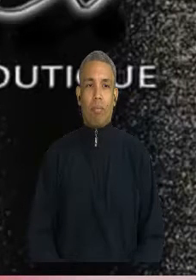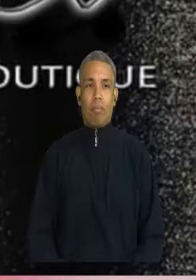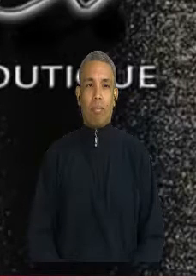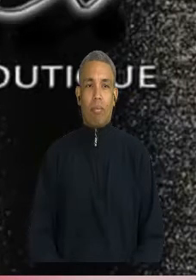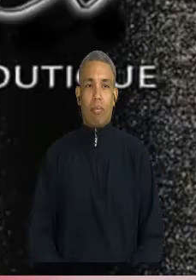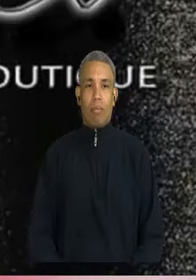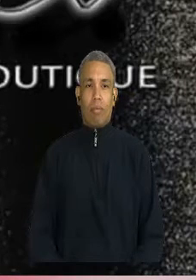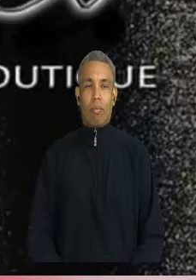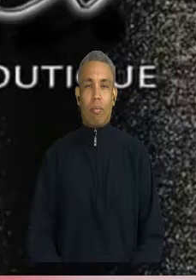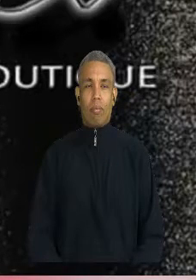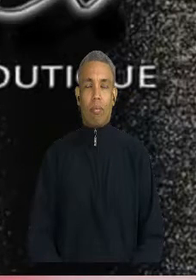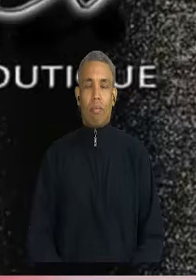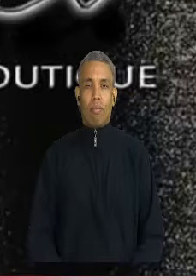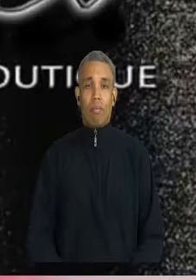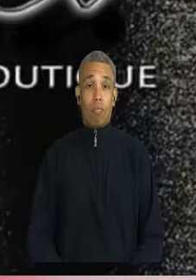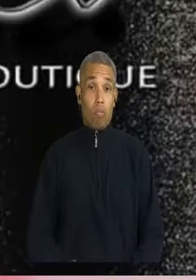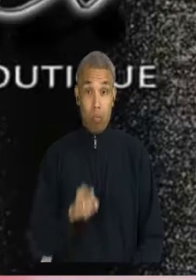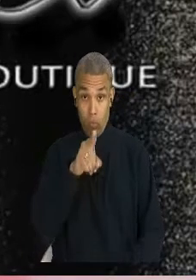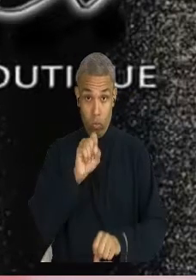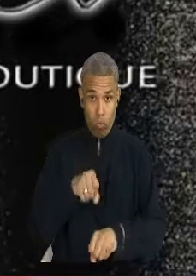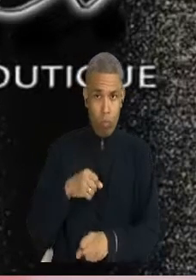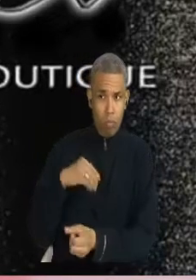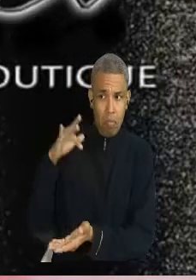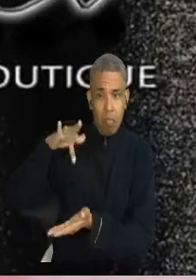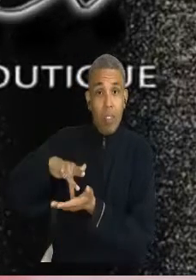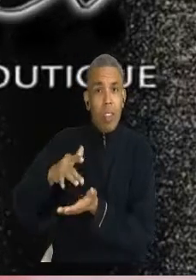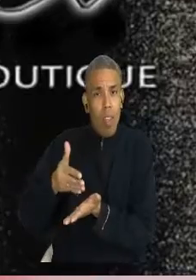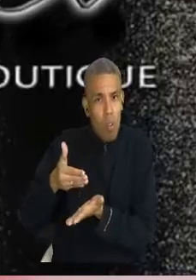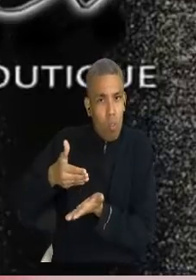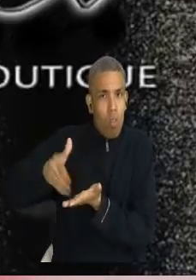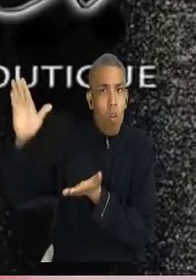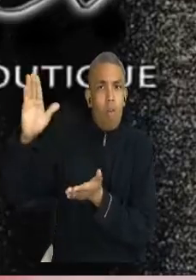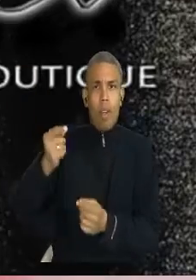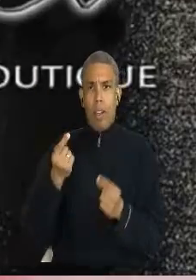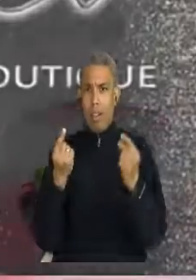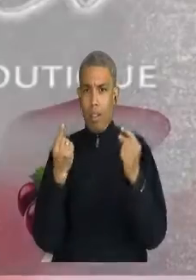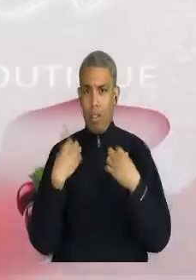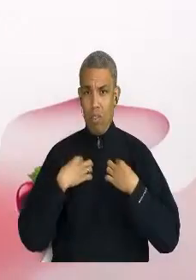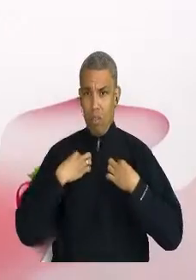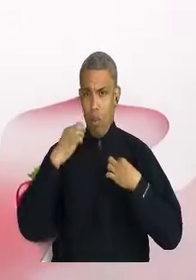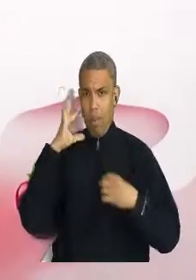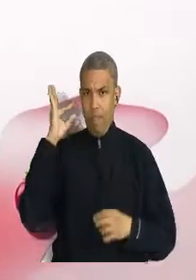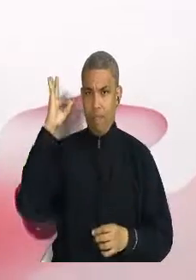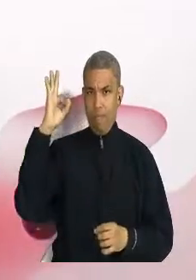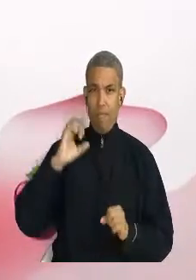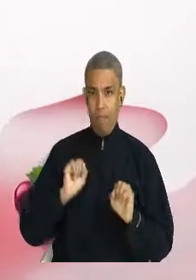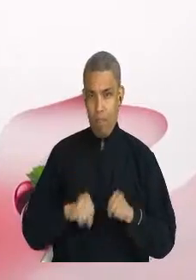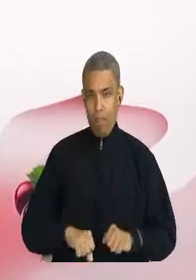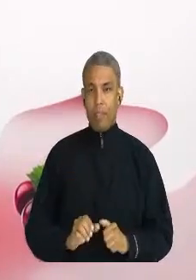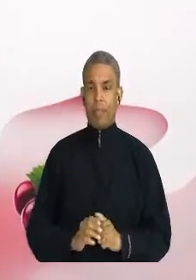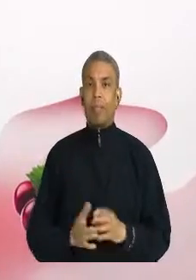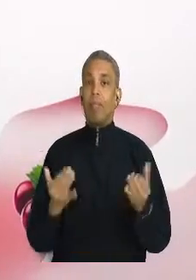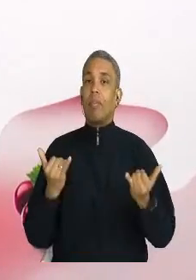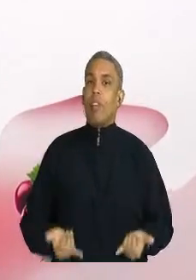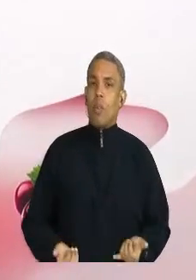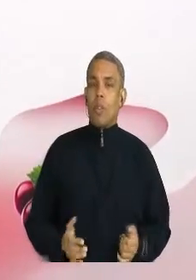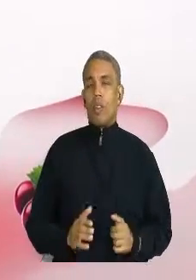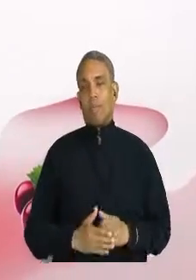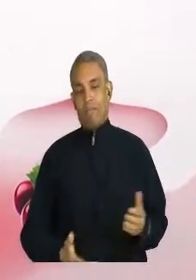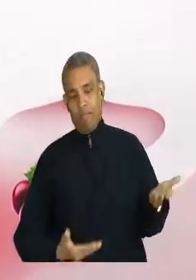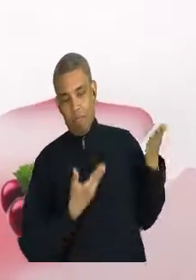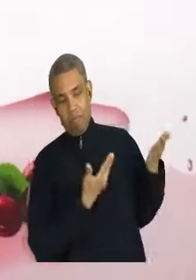y deleiten el buen ojo, pero también el buen bolsillito. Y llega el momento, como siempre, como todos los días, de presentarles a mi querido